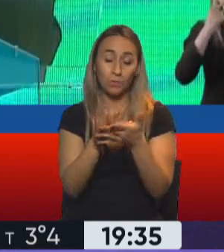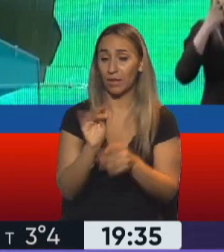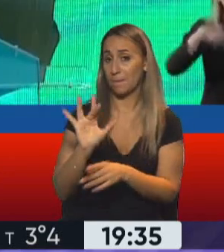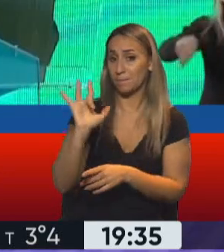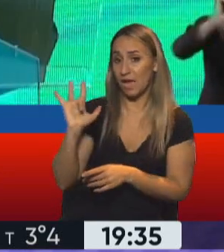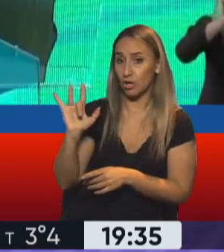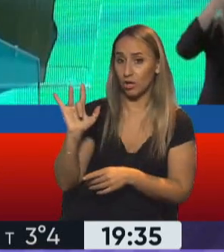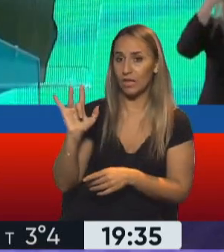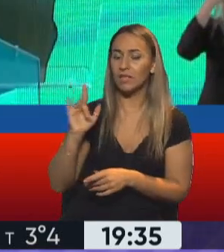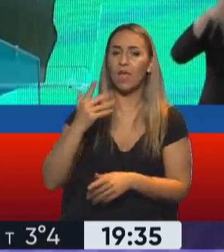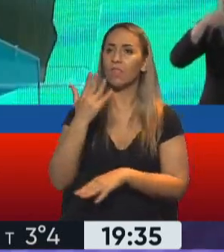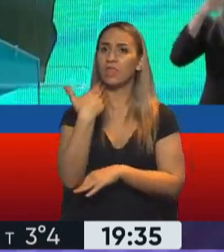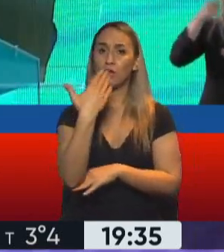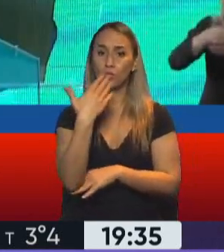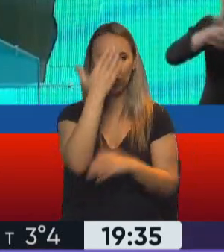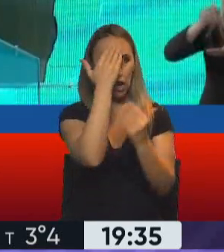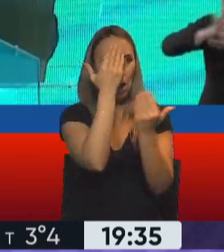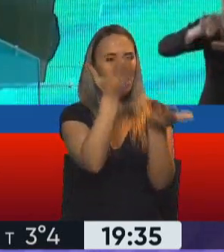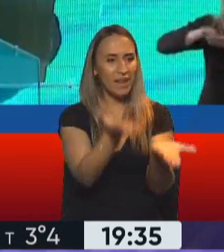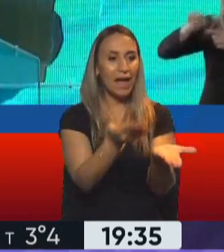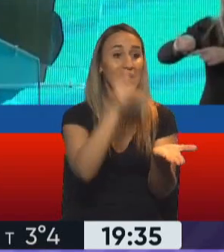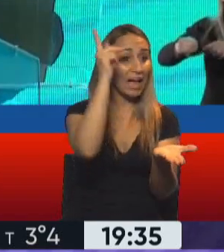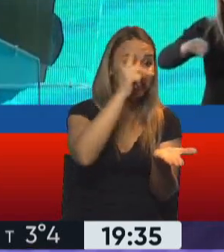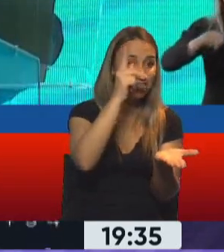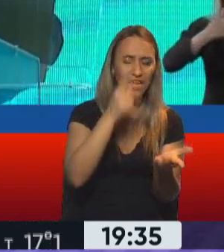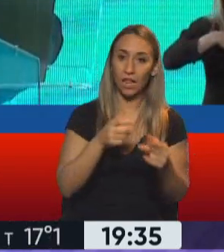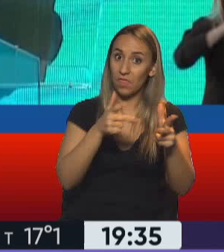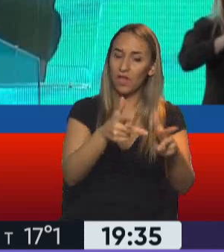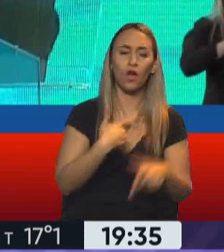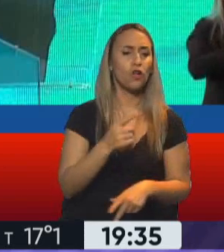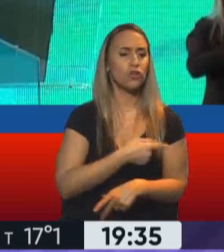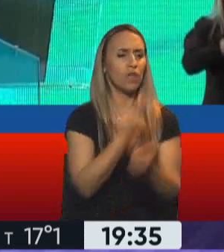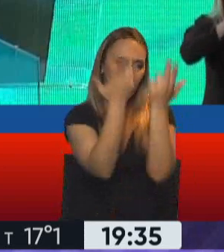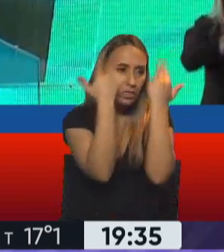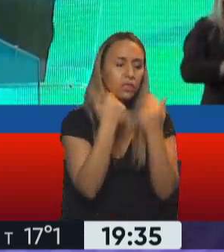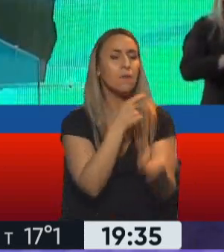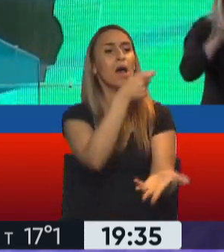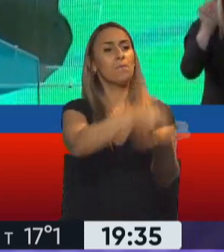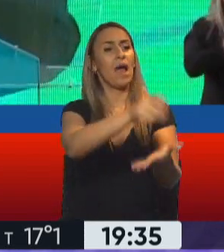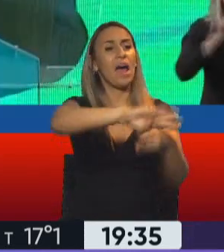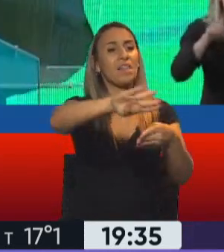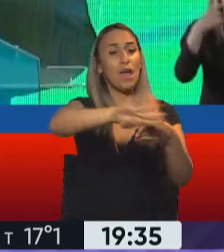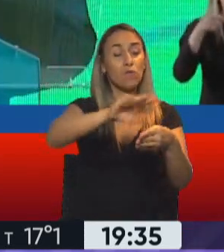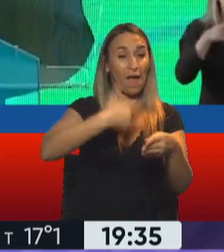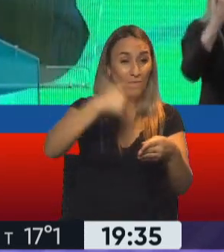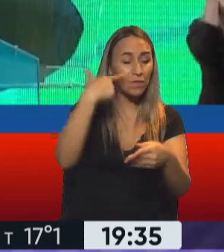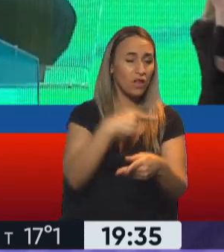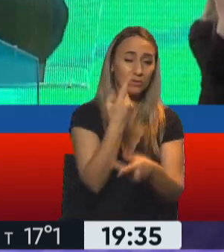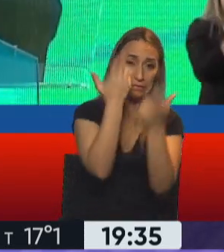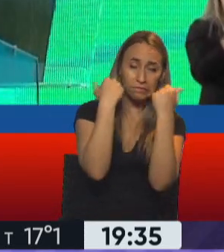su discurso en el homenaje a Néstor Kirchner. No nos vamos a arrodillar para pagar la deuda con el Fondo